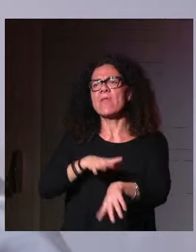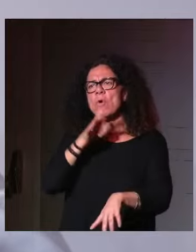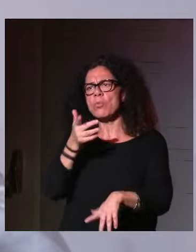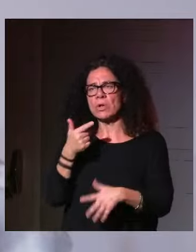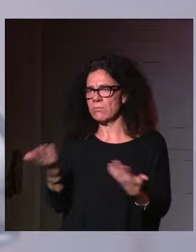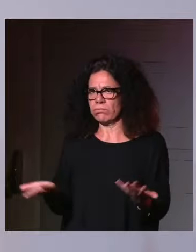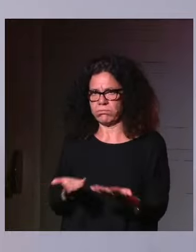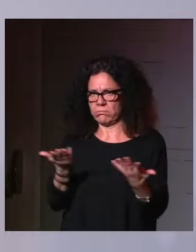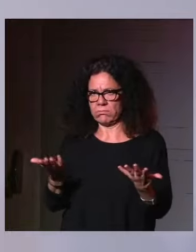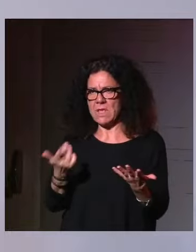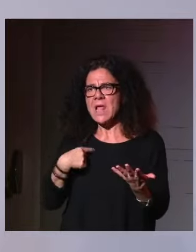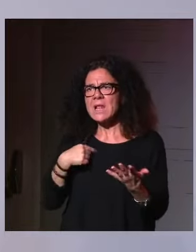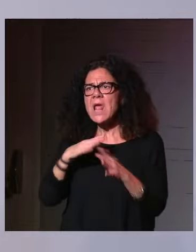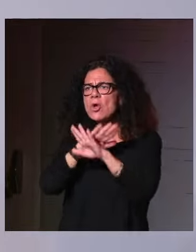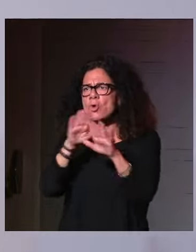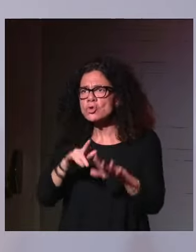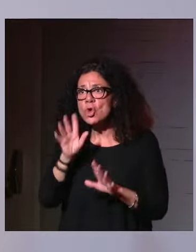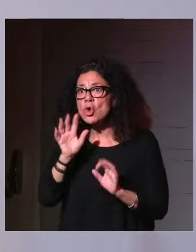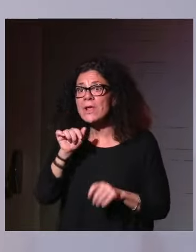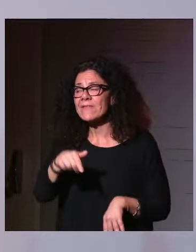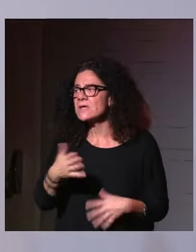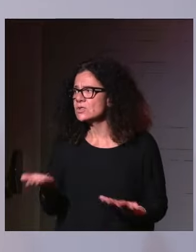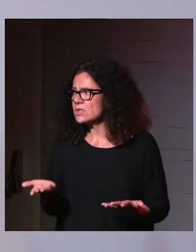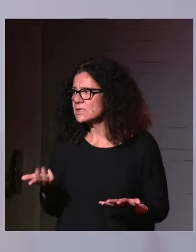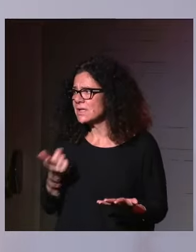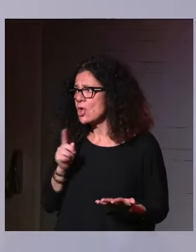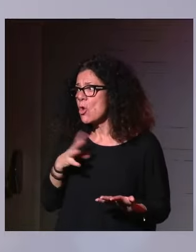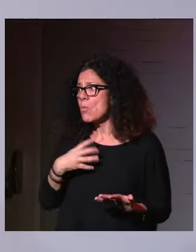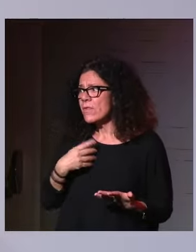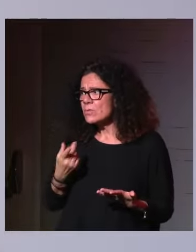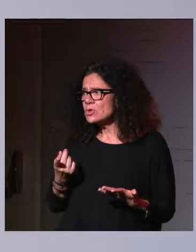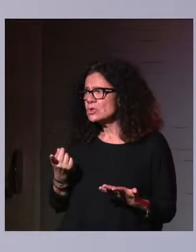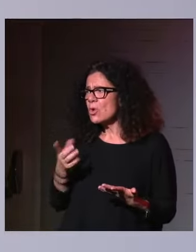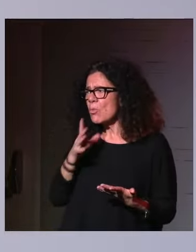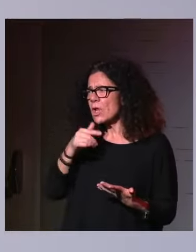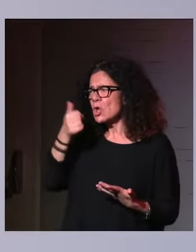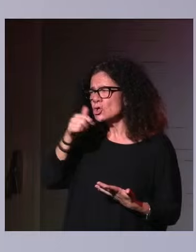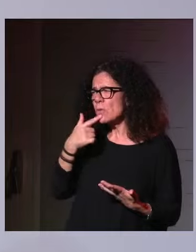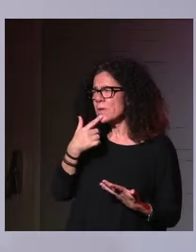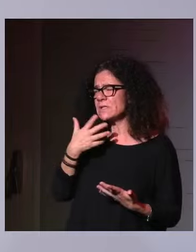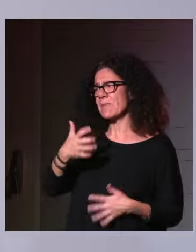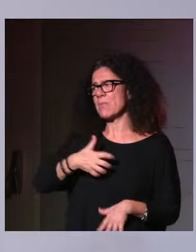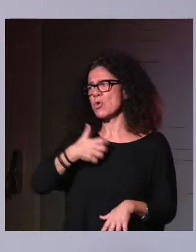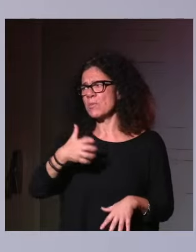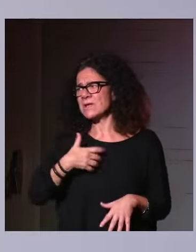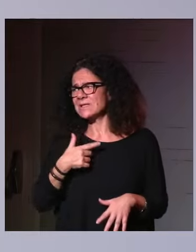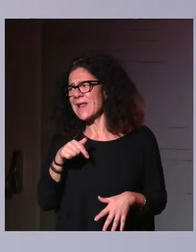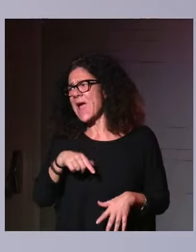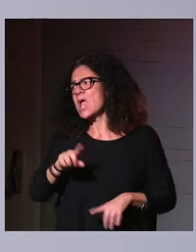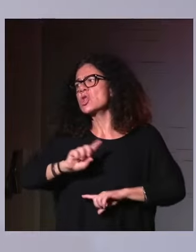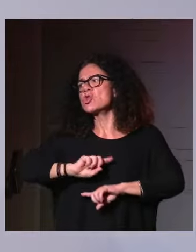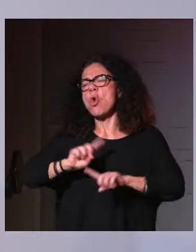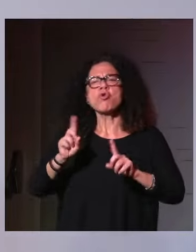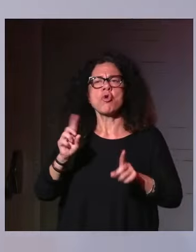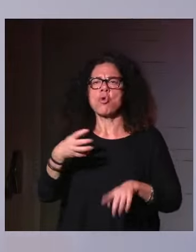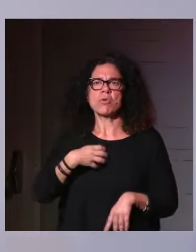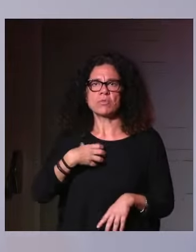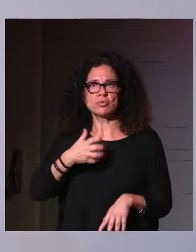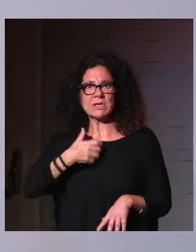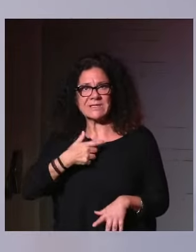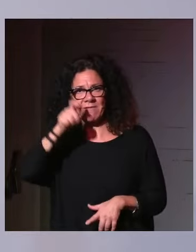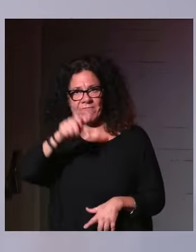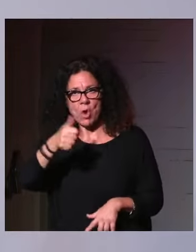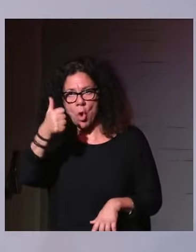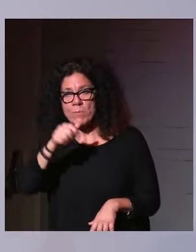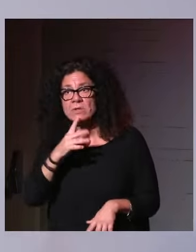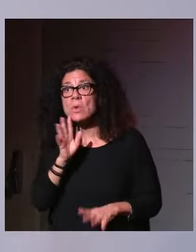lejos la conclusión lógica de eso es que no te debemos ir tan lejos porque los hombres se van a poner molestos y hay no no no puede ser eh